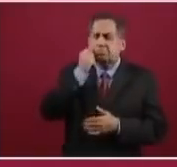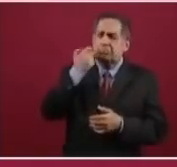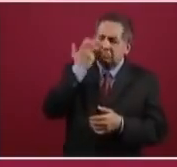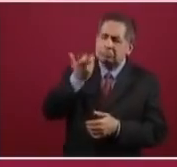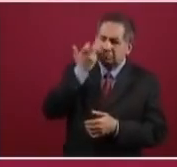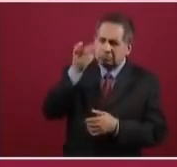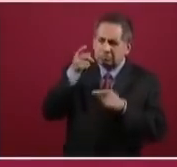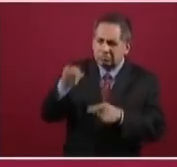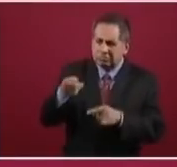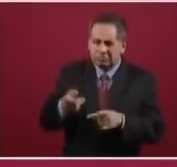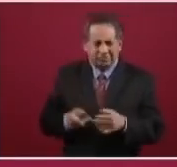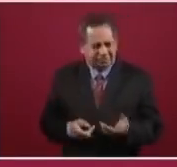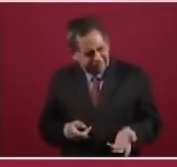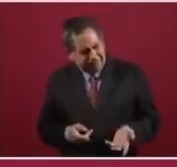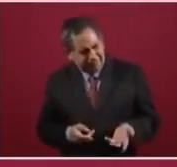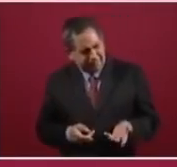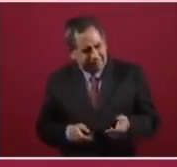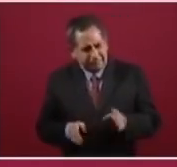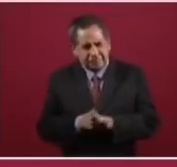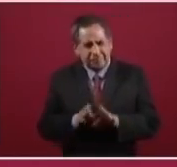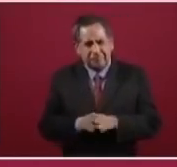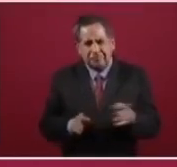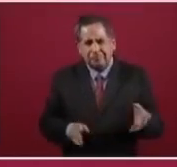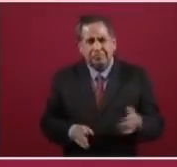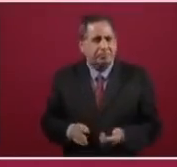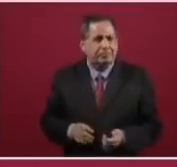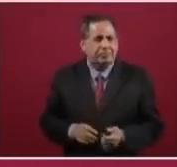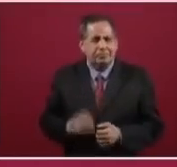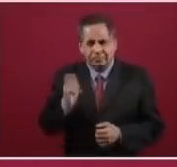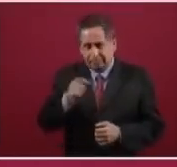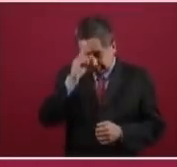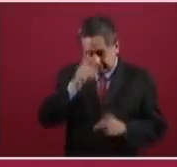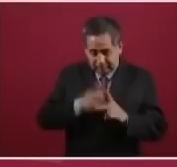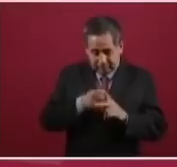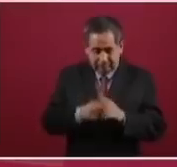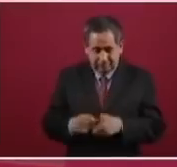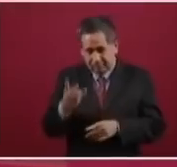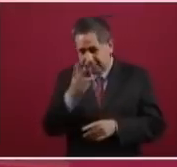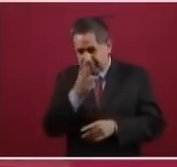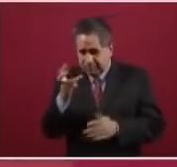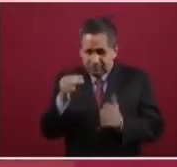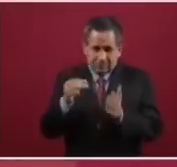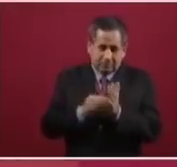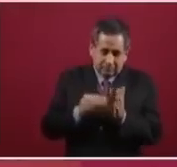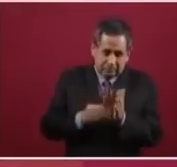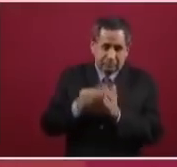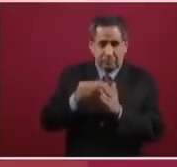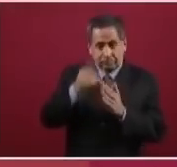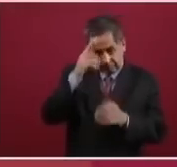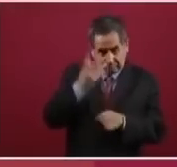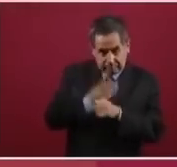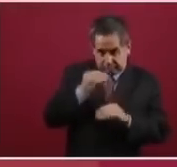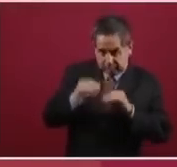jamás imagínense tenían estimado trescientos mil millones